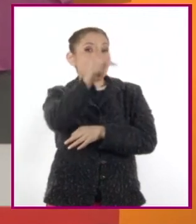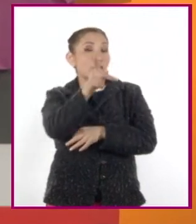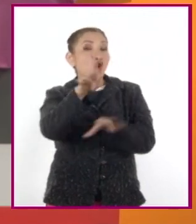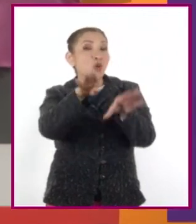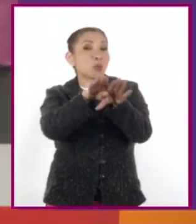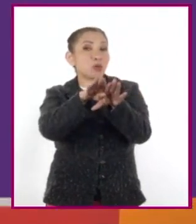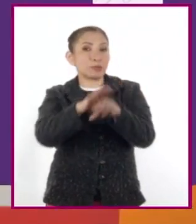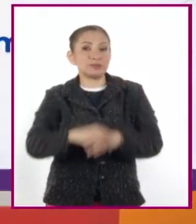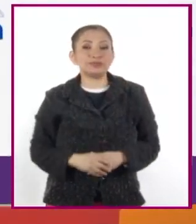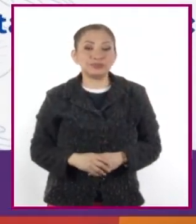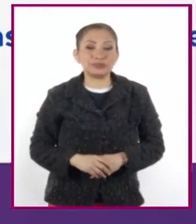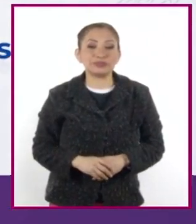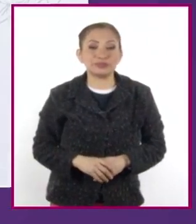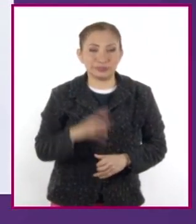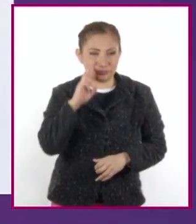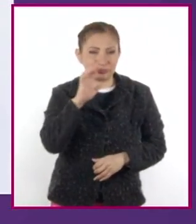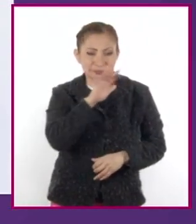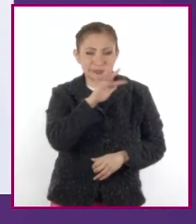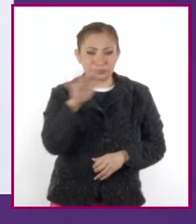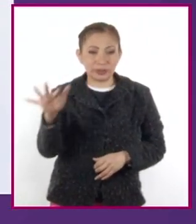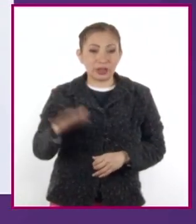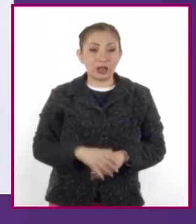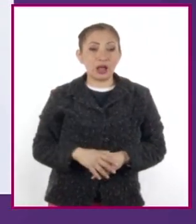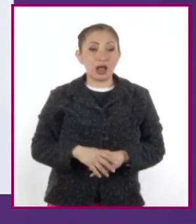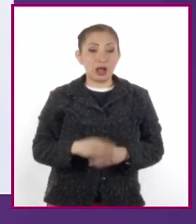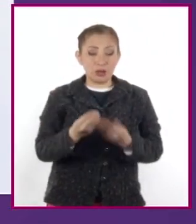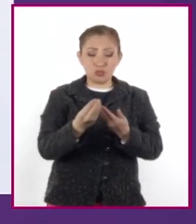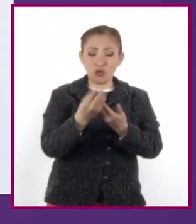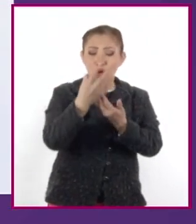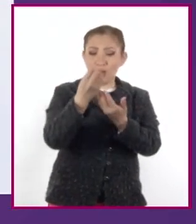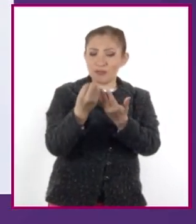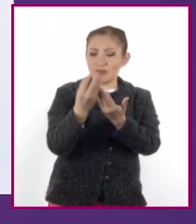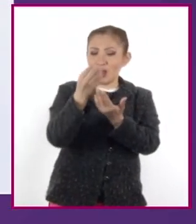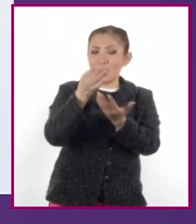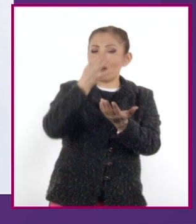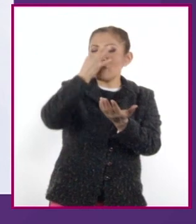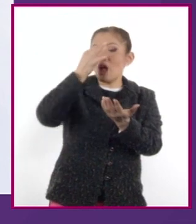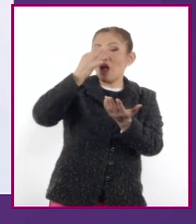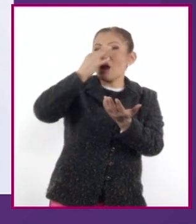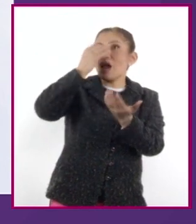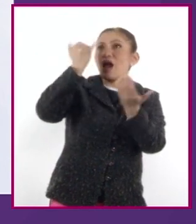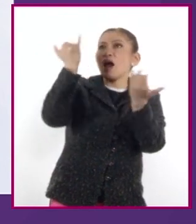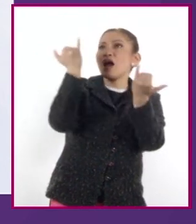como. Leamos. Brotaron